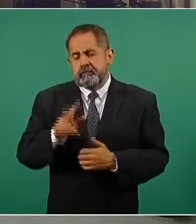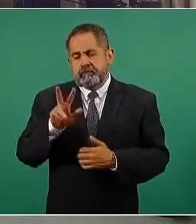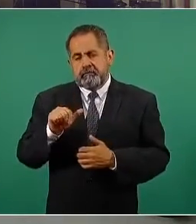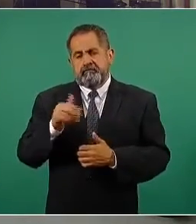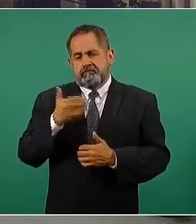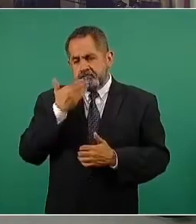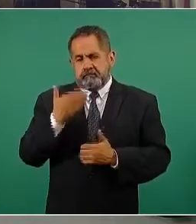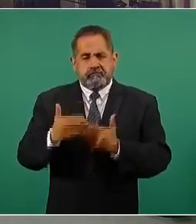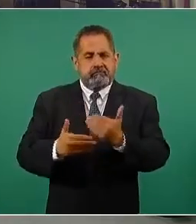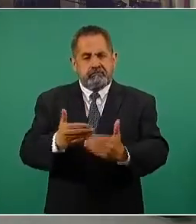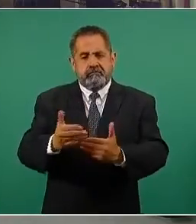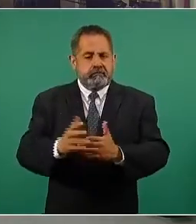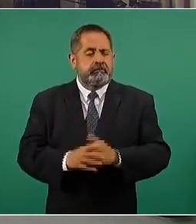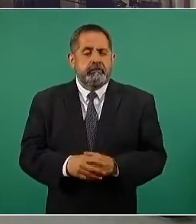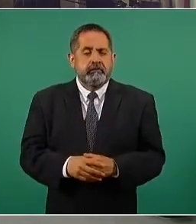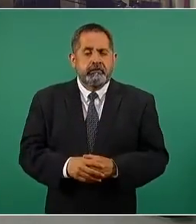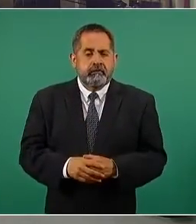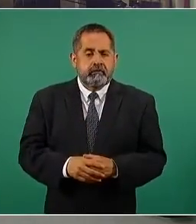en